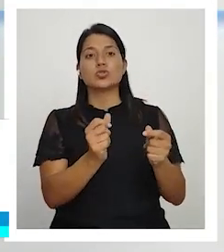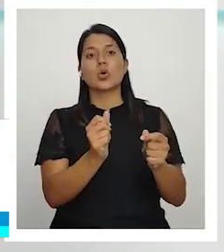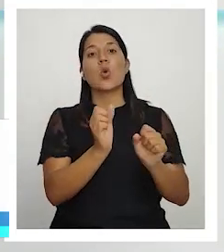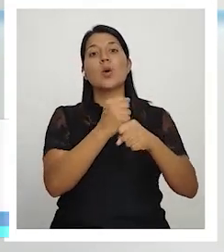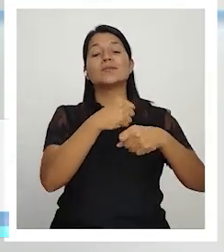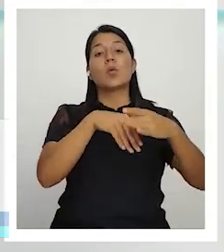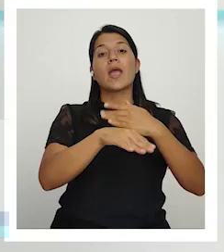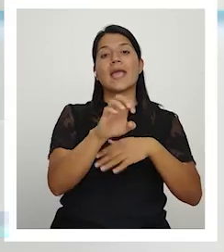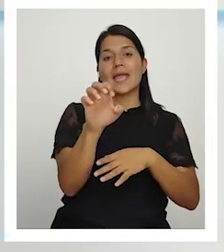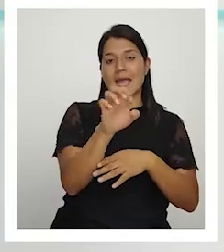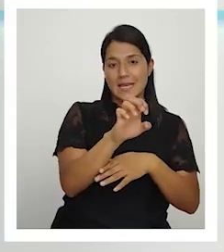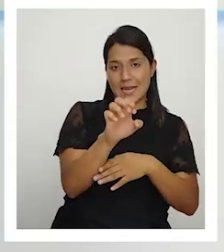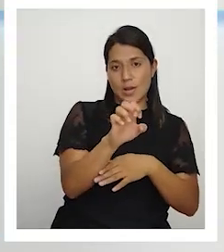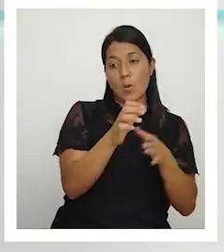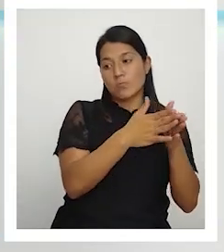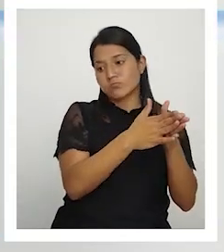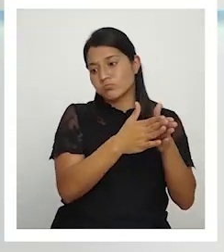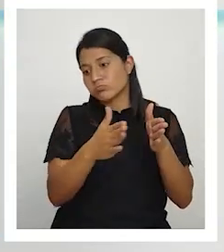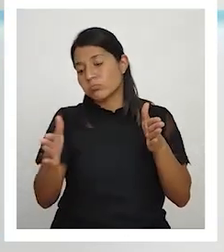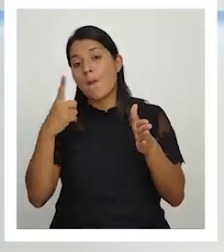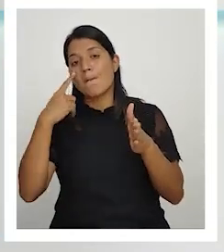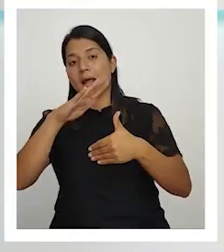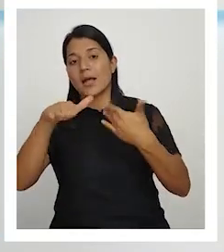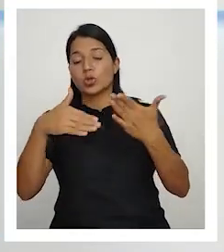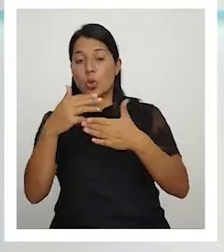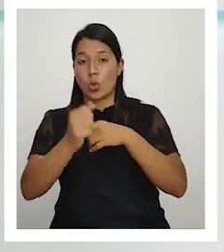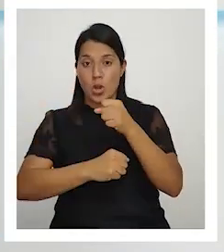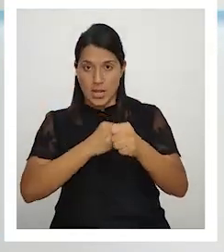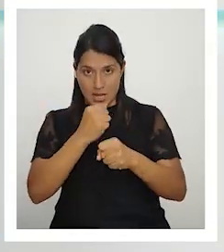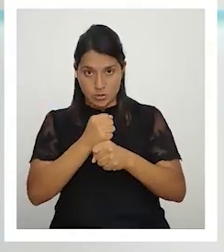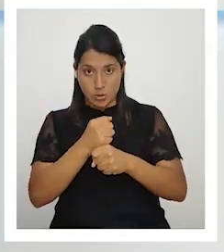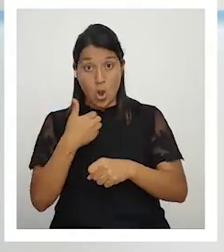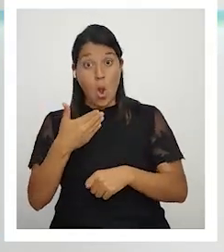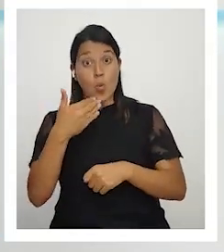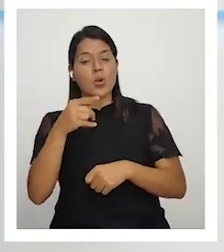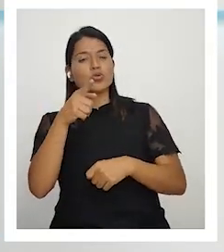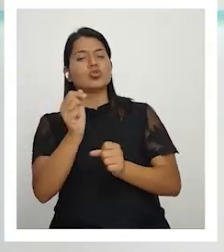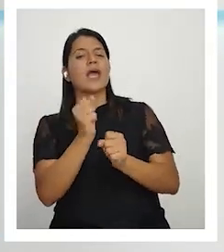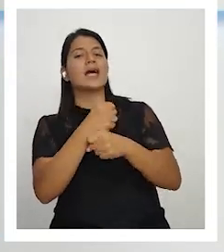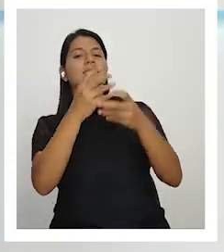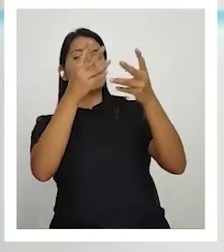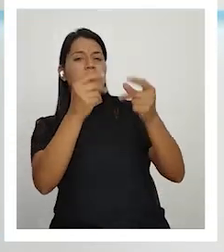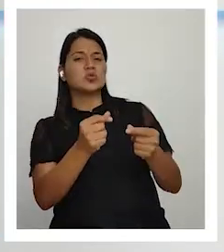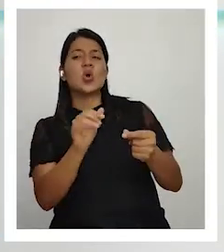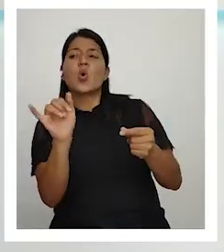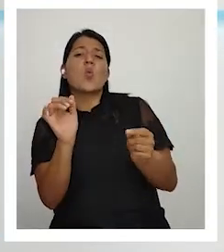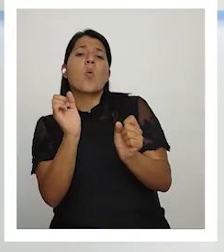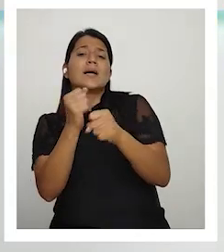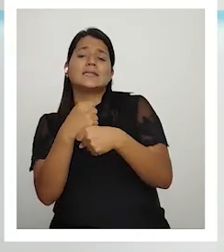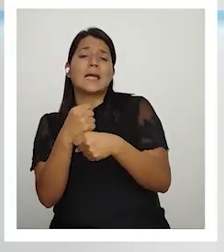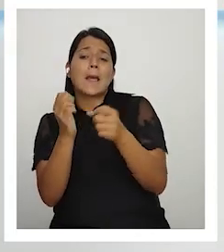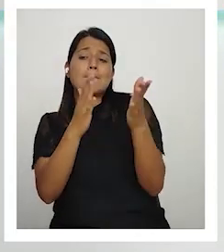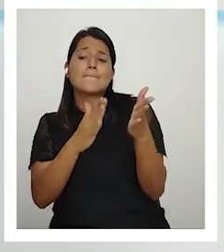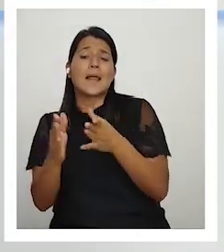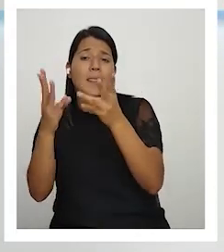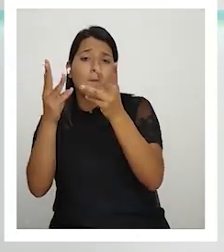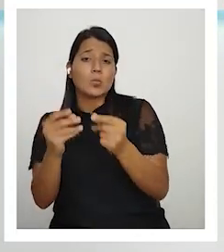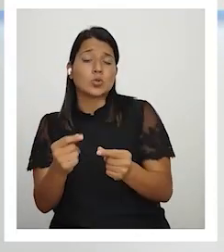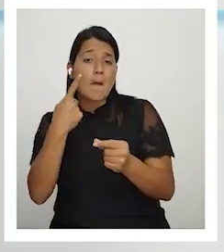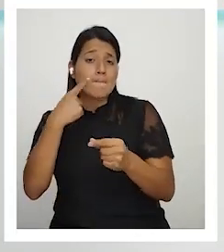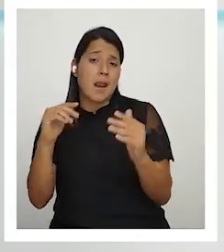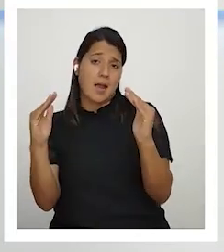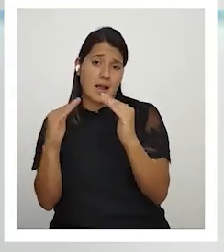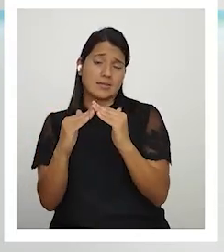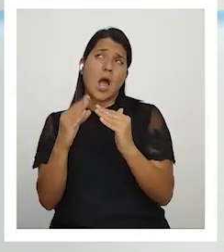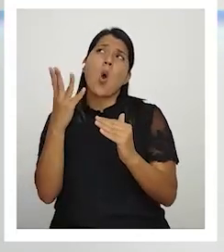¿verdad?, y sustenta todo el año. Cuando usted hace un presupuesto es como hacer el presupuesto de una casa, ¿verdad? Usted dice, bueno, ¿cuánto gano? Gano